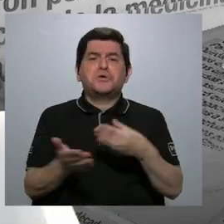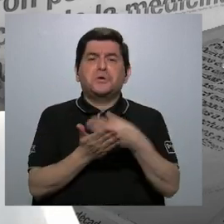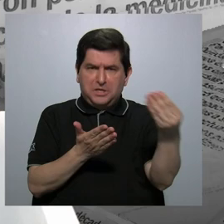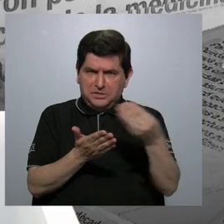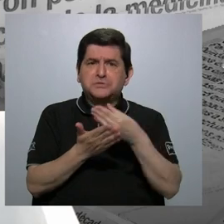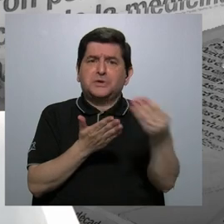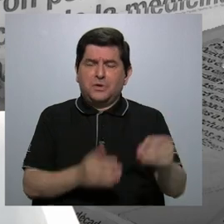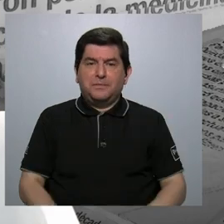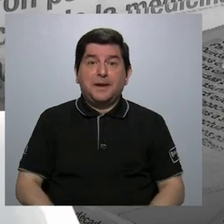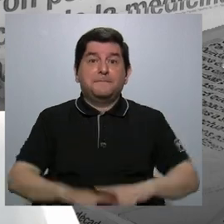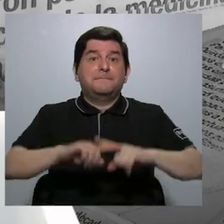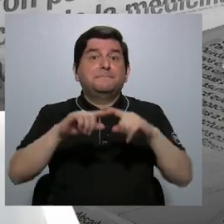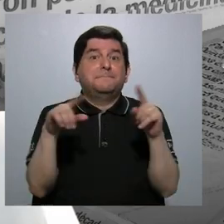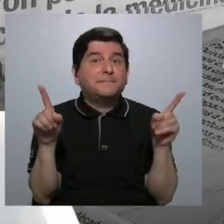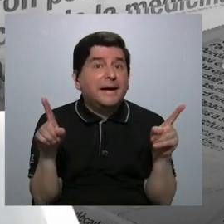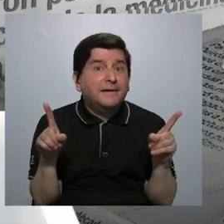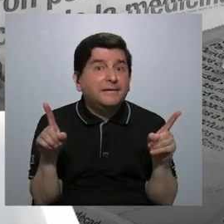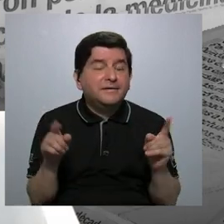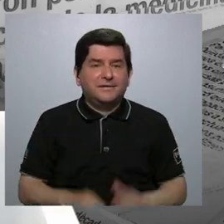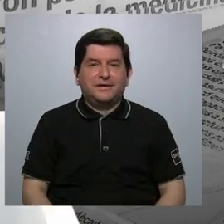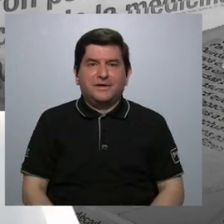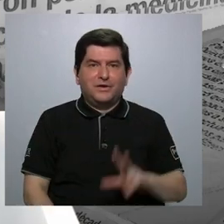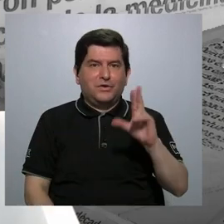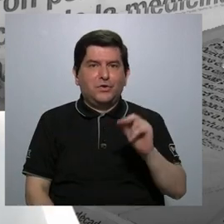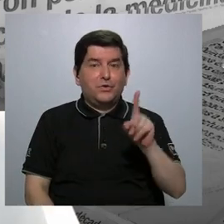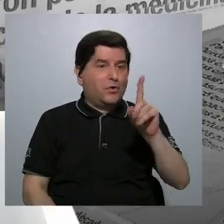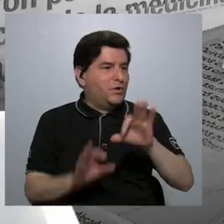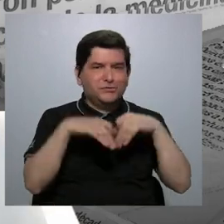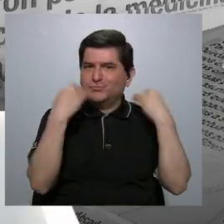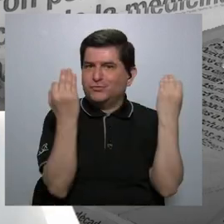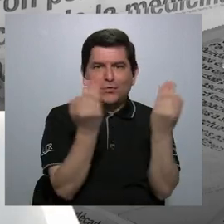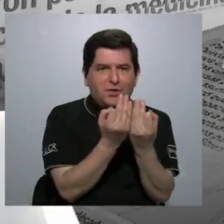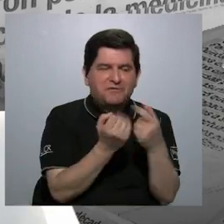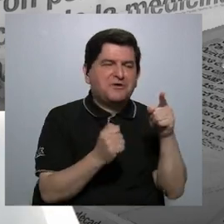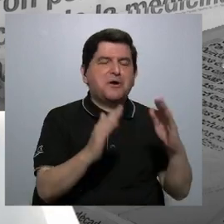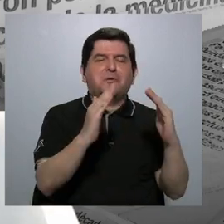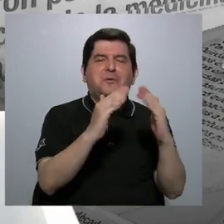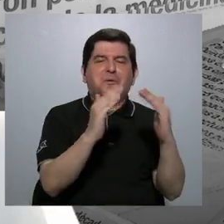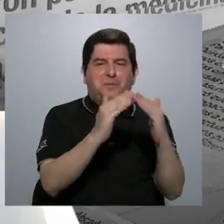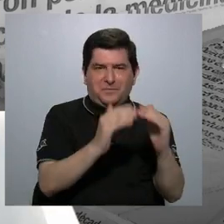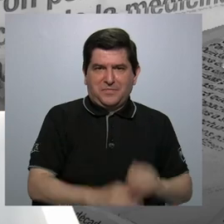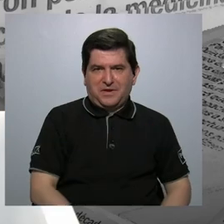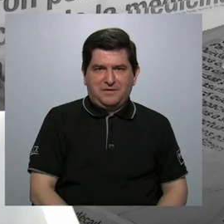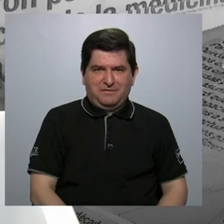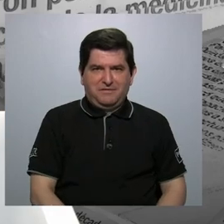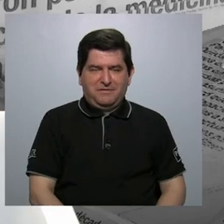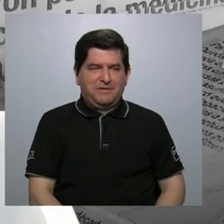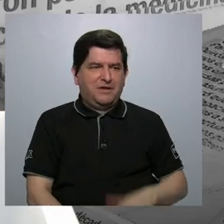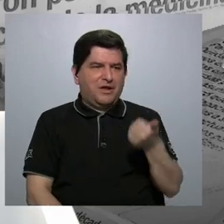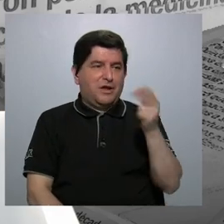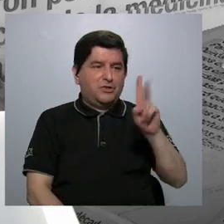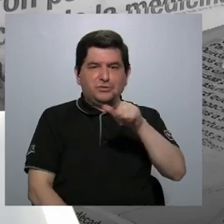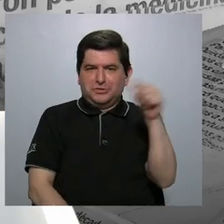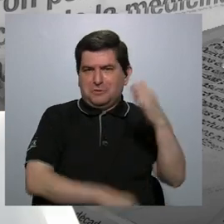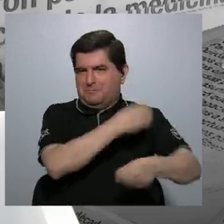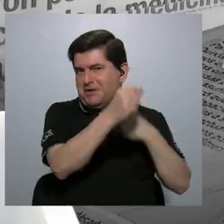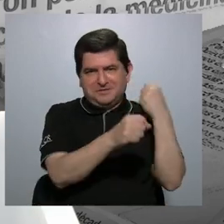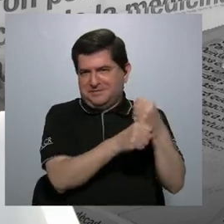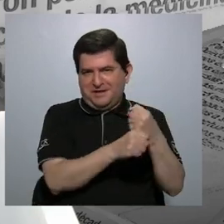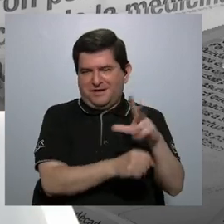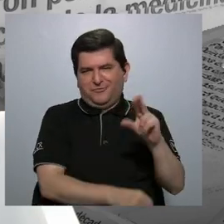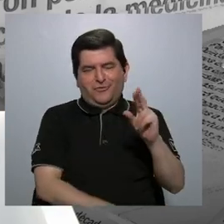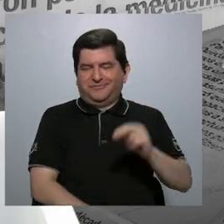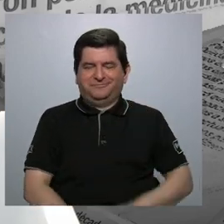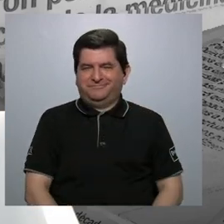compra. Lo que pasa es que no se compra por una familia que lo habita durante los 12 meses del año, etcétera, sino